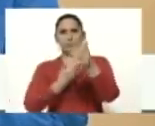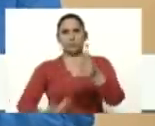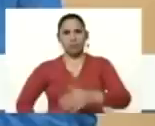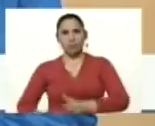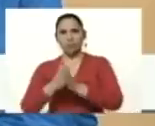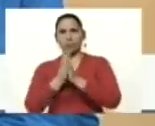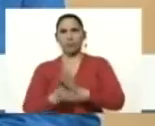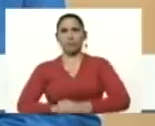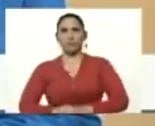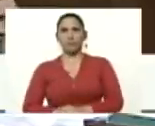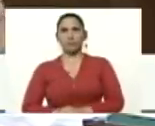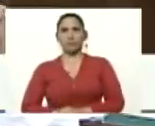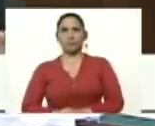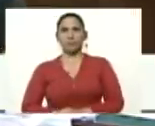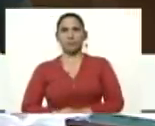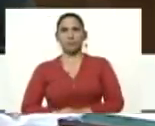favor.